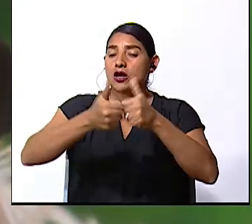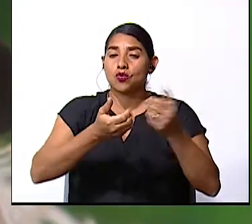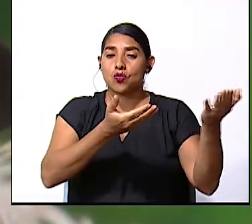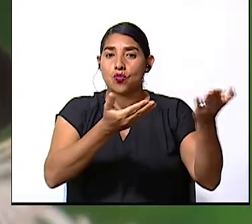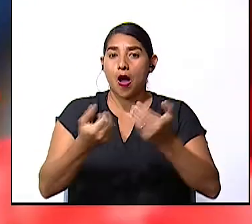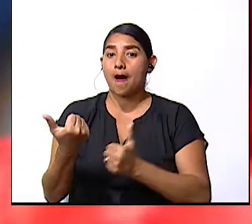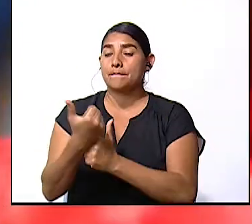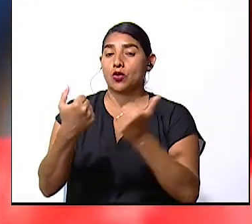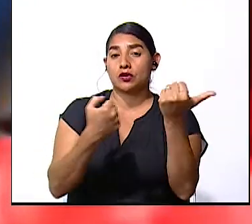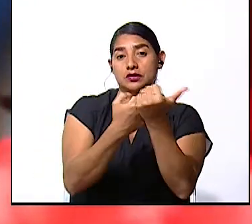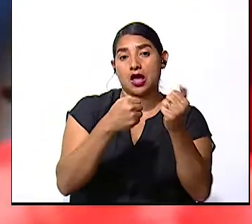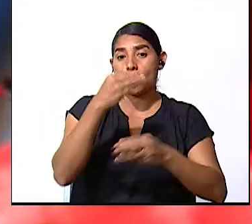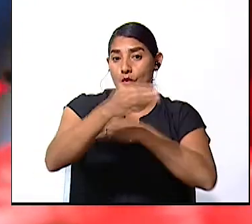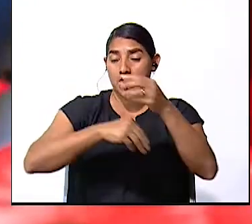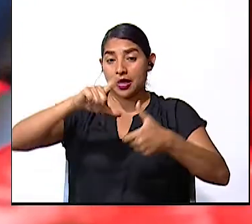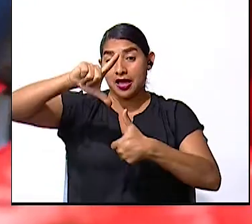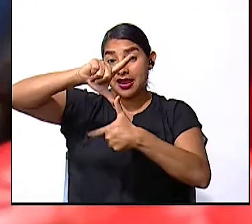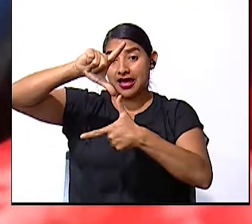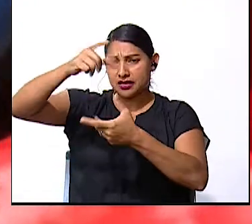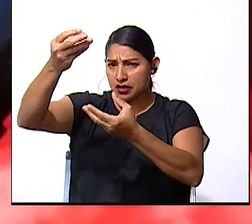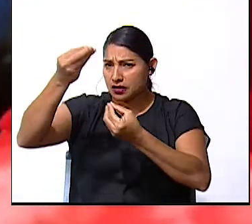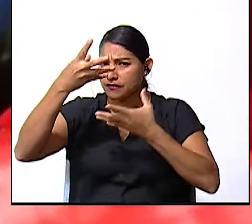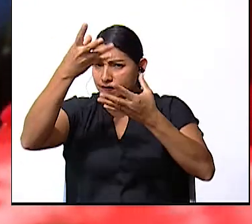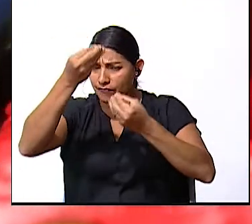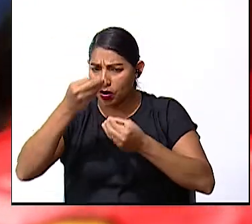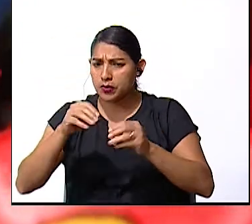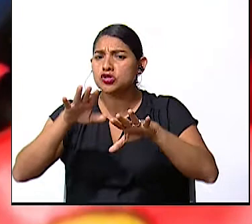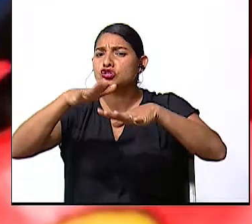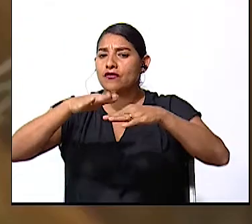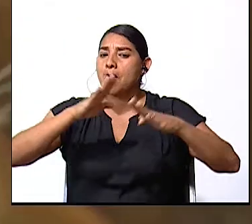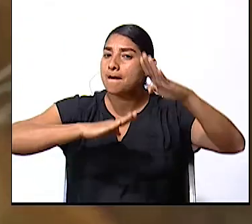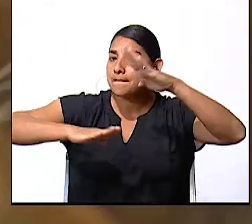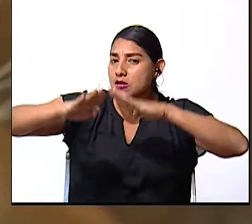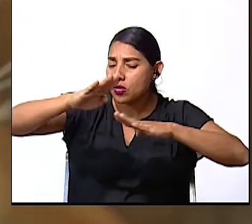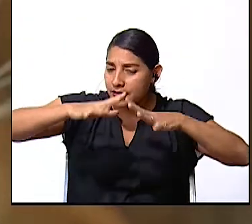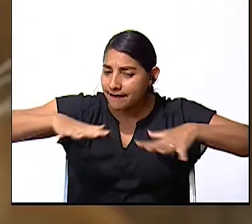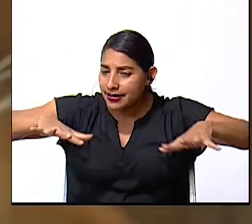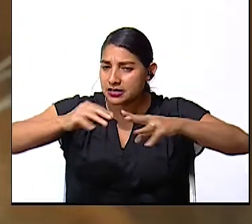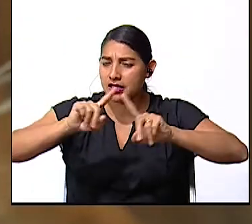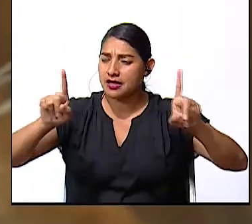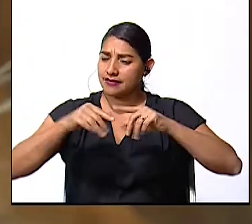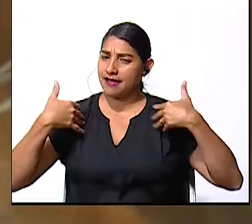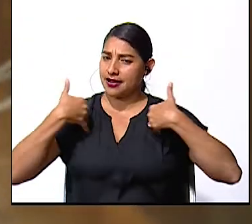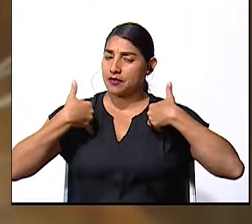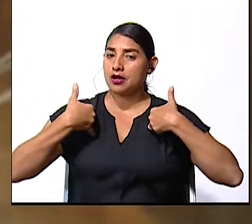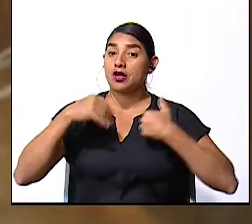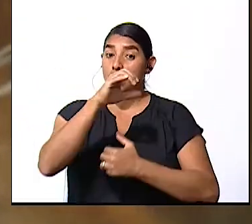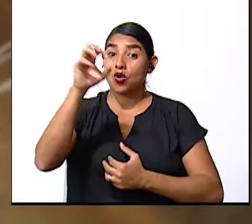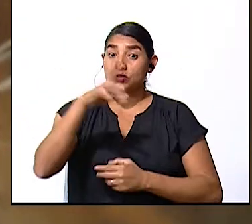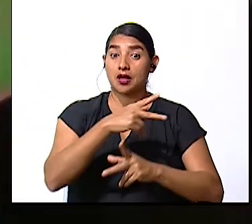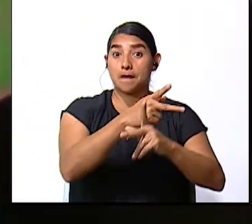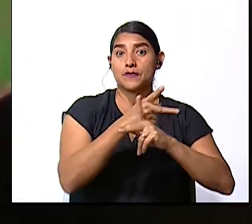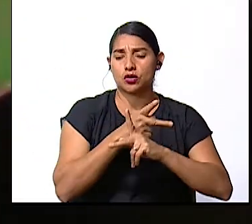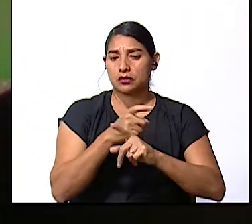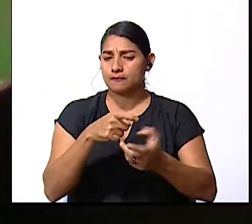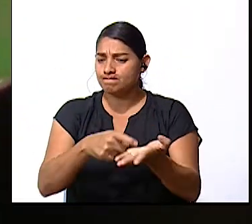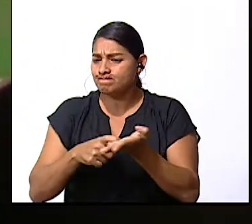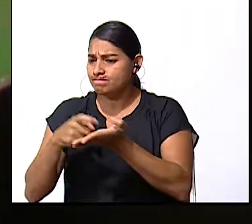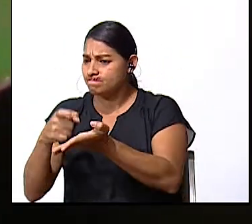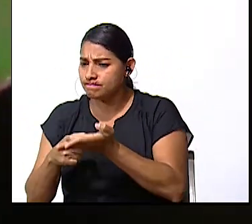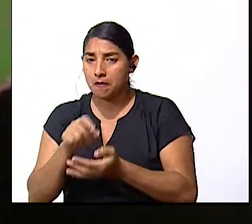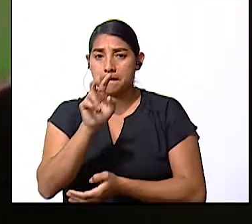en América Latina al Sistema Mundial de Información sobre Biodiversidad. En total, Costa Rica protege con rigor más